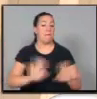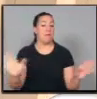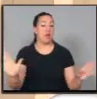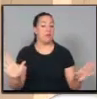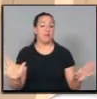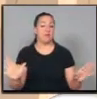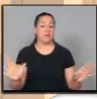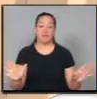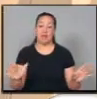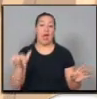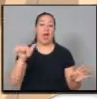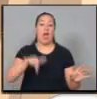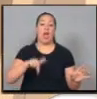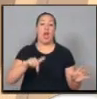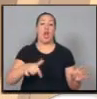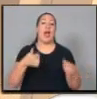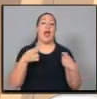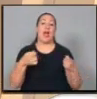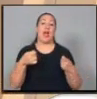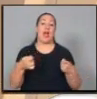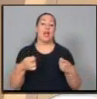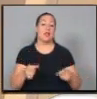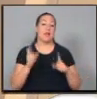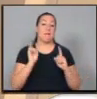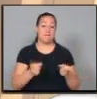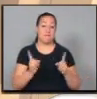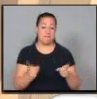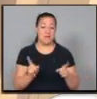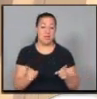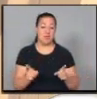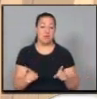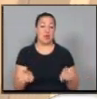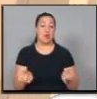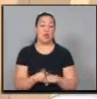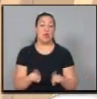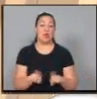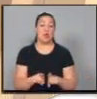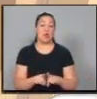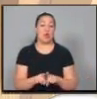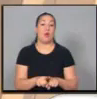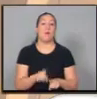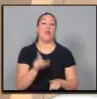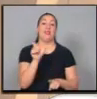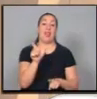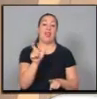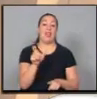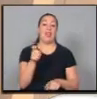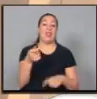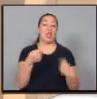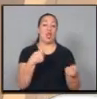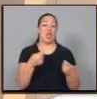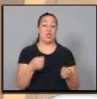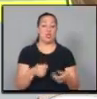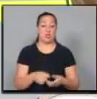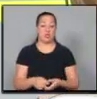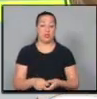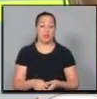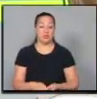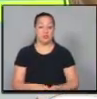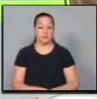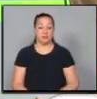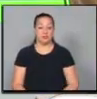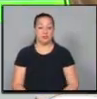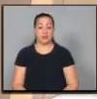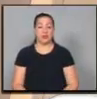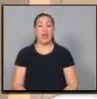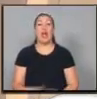te van a trasladar el costo exactamente el mismo de lo que le traslada la tarjeta al comercio. ¿Cuándo pagas con tarjeta? Claro, en cuotas,